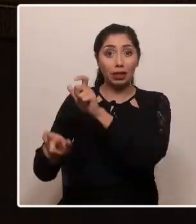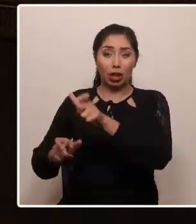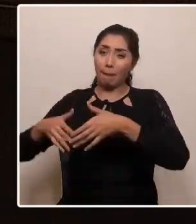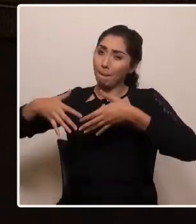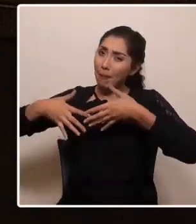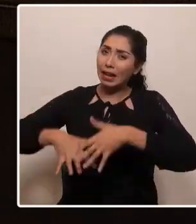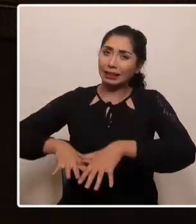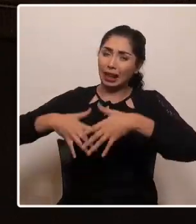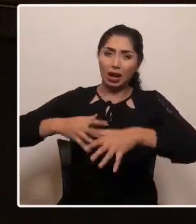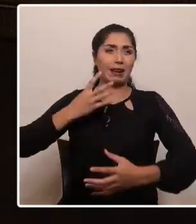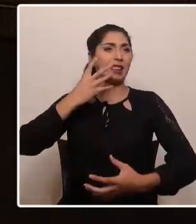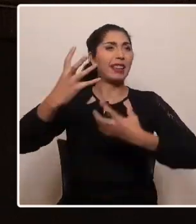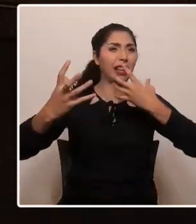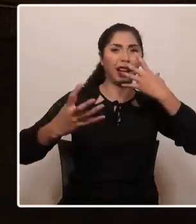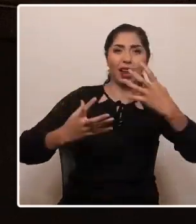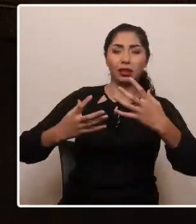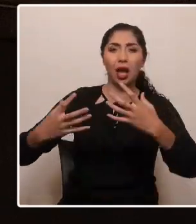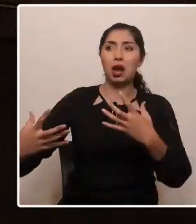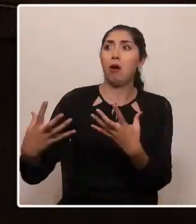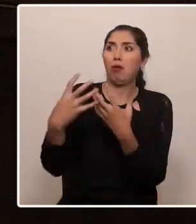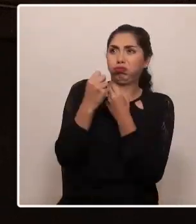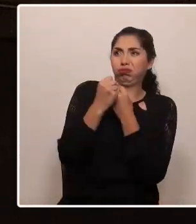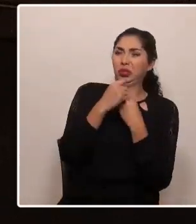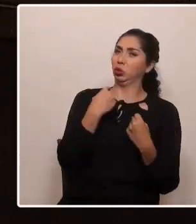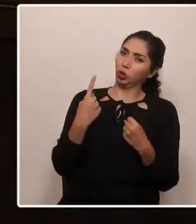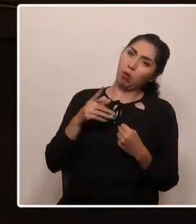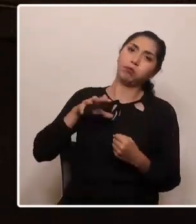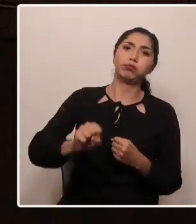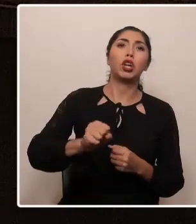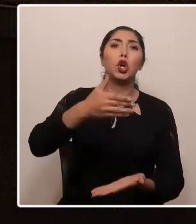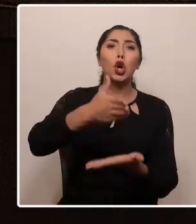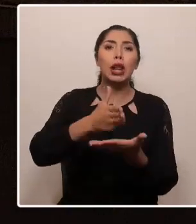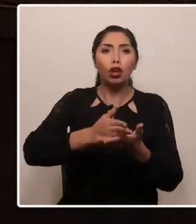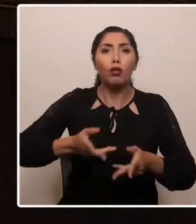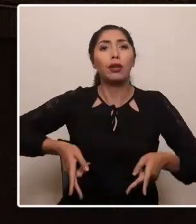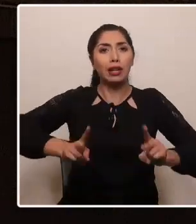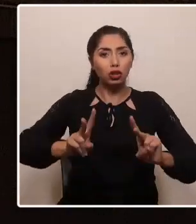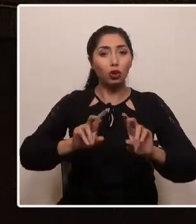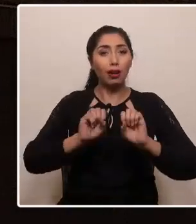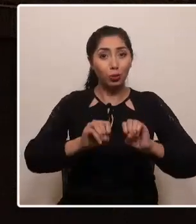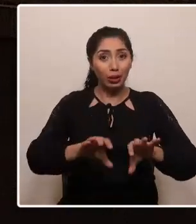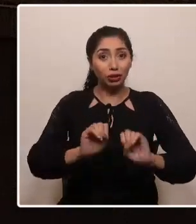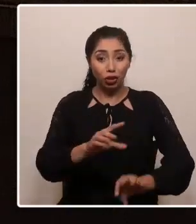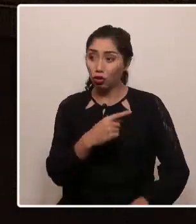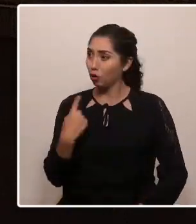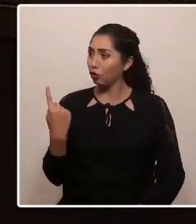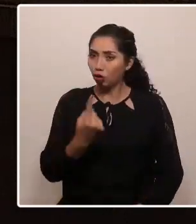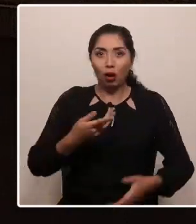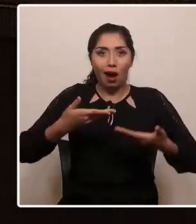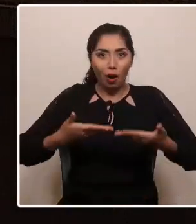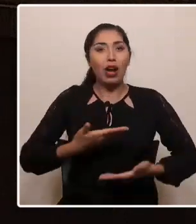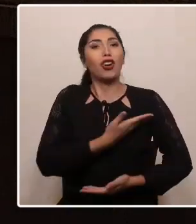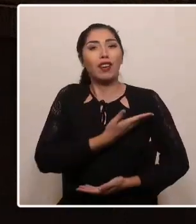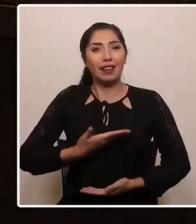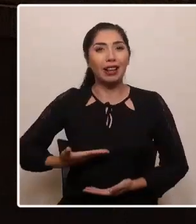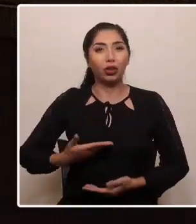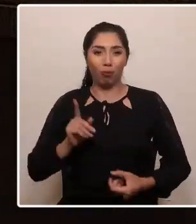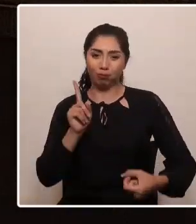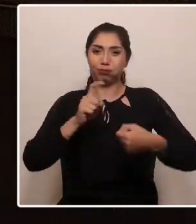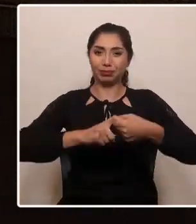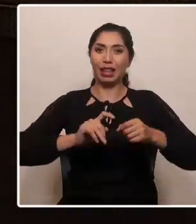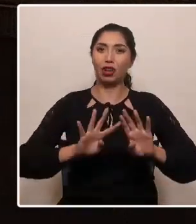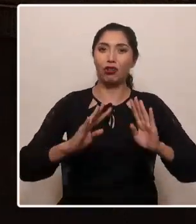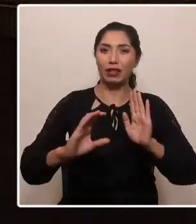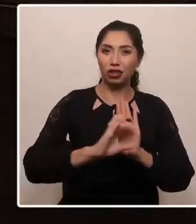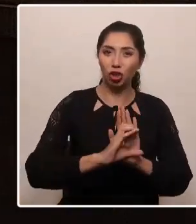gritamos, fuimos reprimidos, nos tomamos los colegios por el derecho a la educación, estamos gobernando, somos parte de la convención y